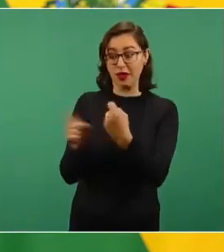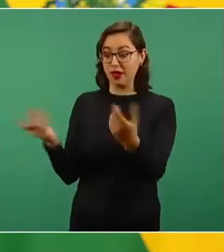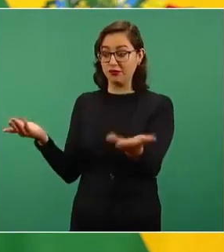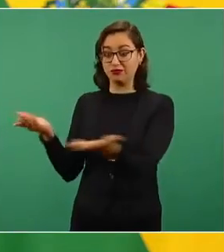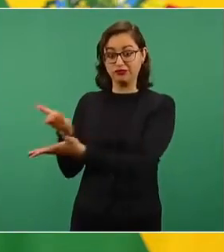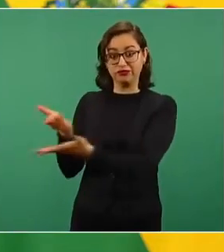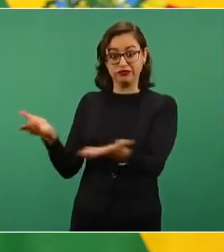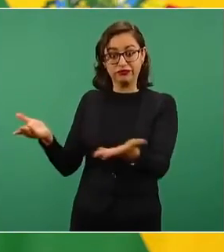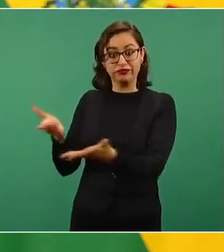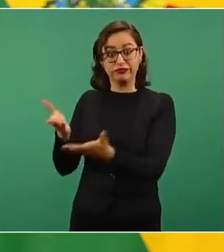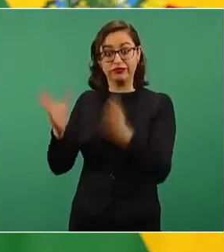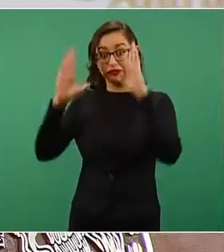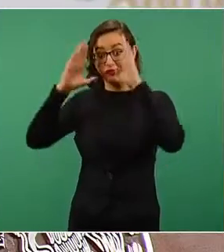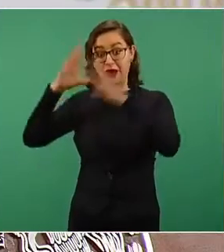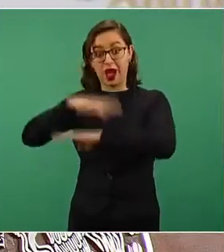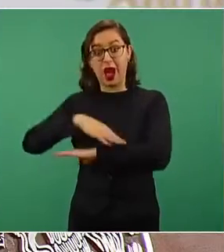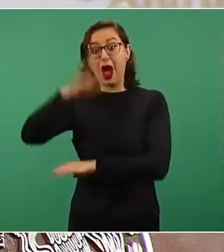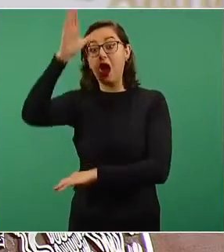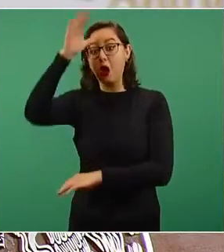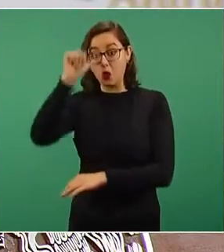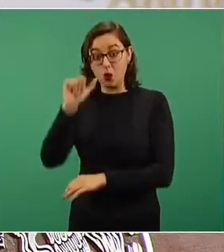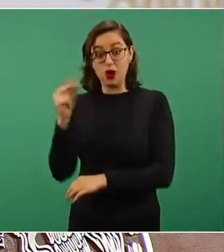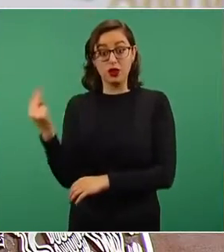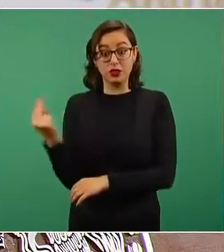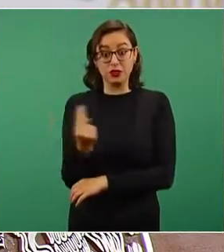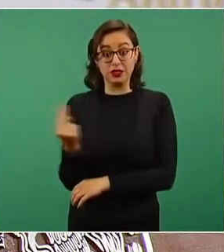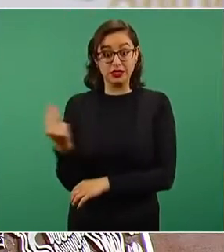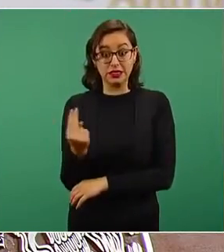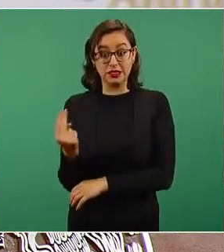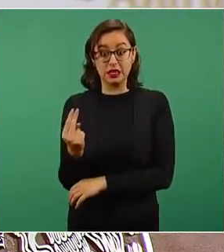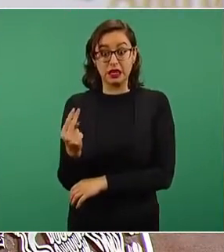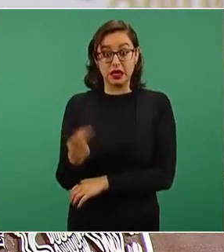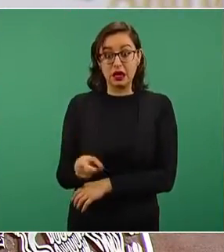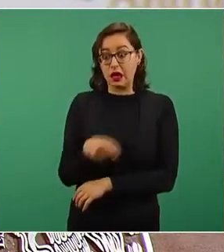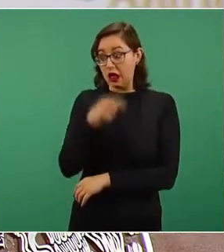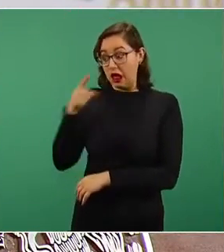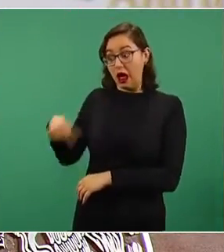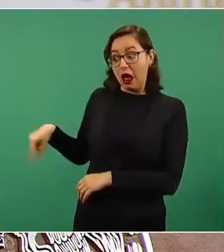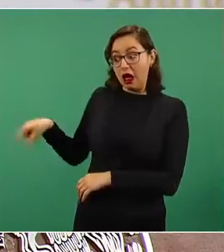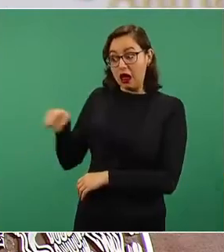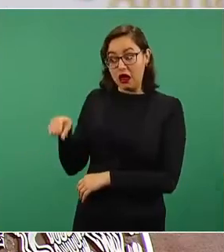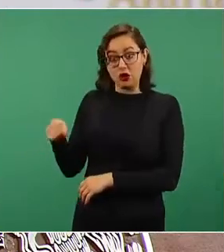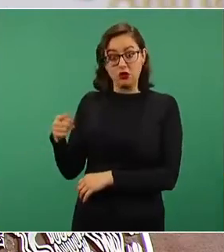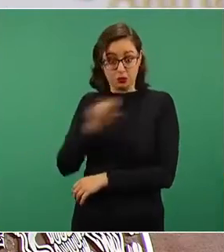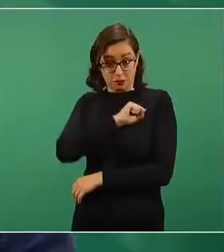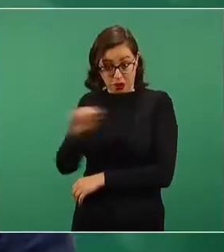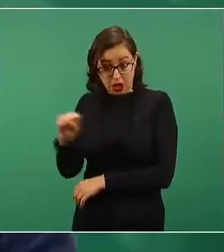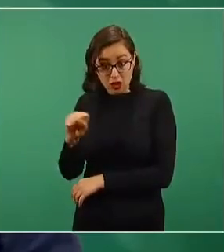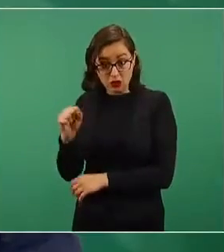acuerdo, ¿sí? Porque los otros no son malos, ¿sí?